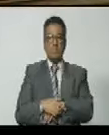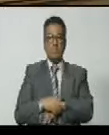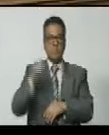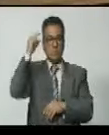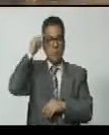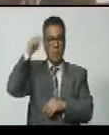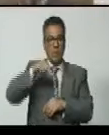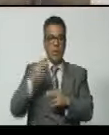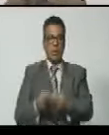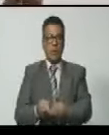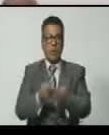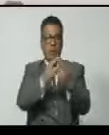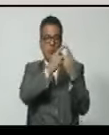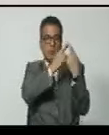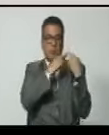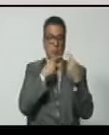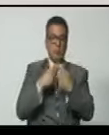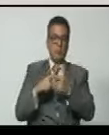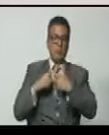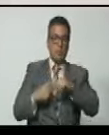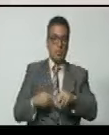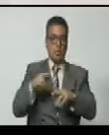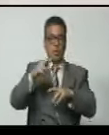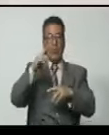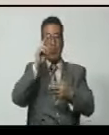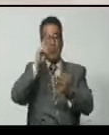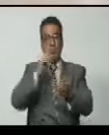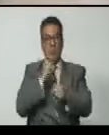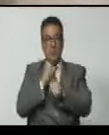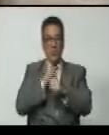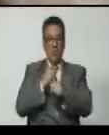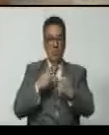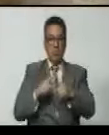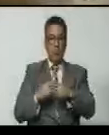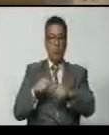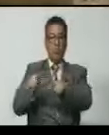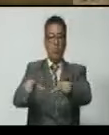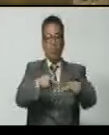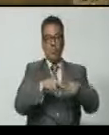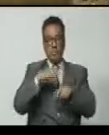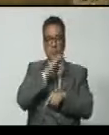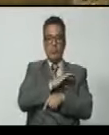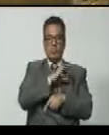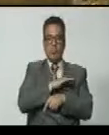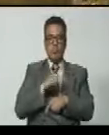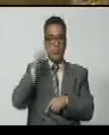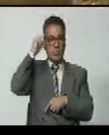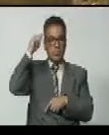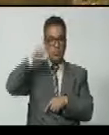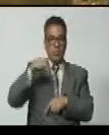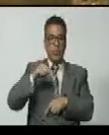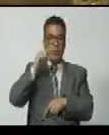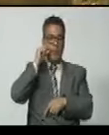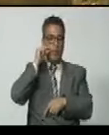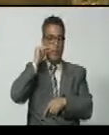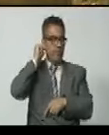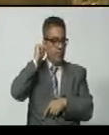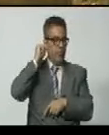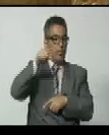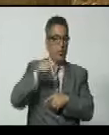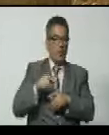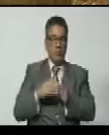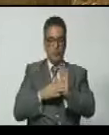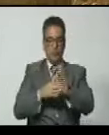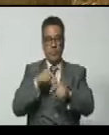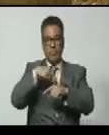Hoy asumimos distintos roles y somos protagonistas en todos los sectores de la sociedad. Hoy las mujeres seguimos siendo la